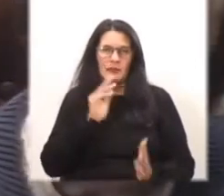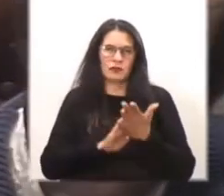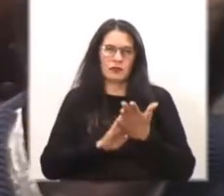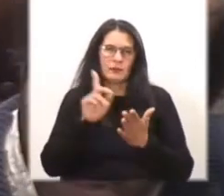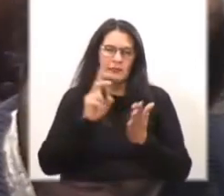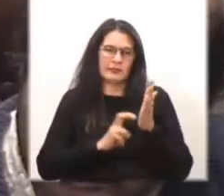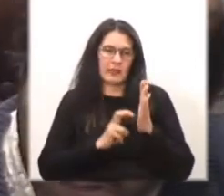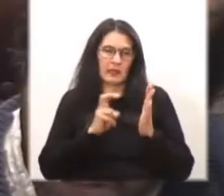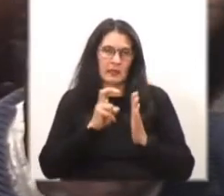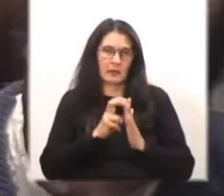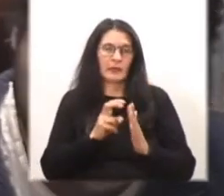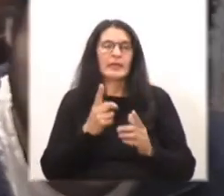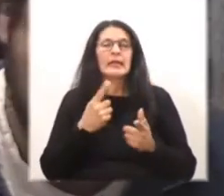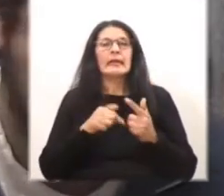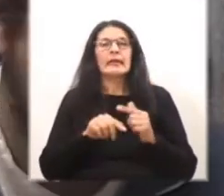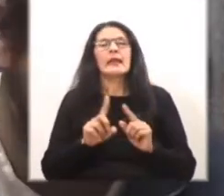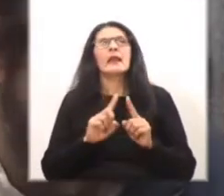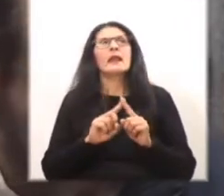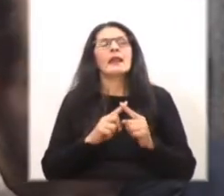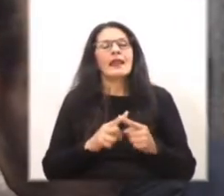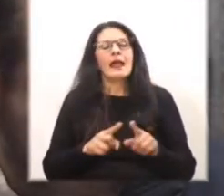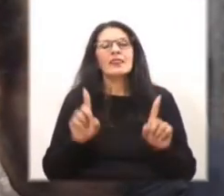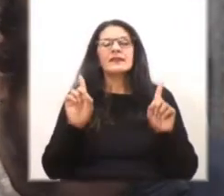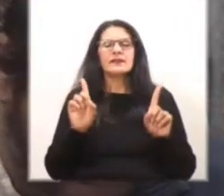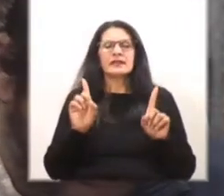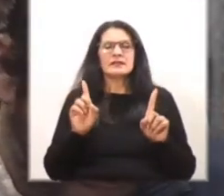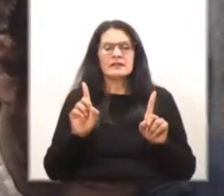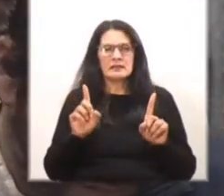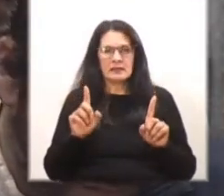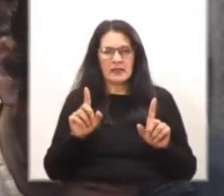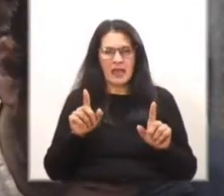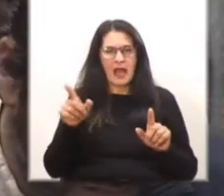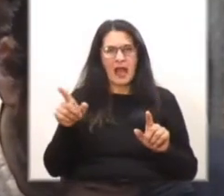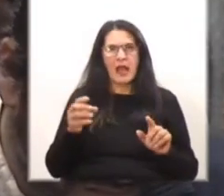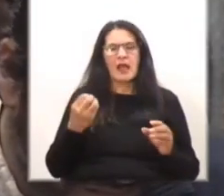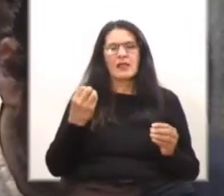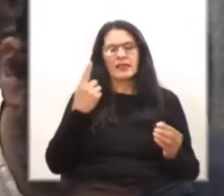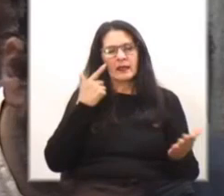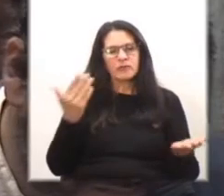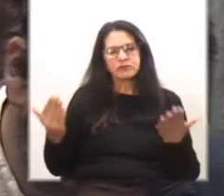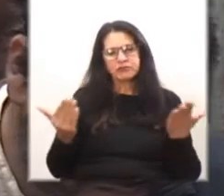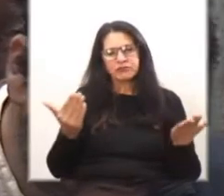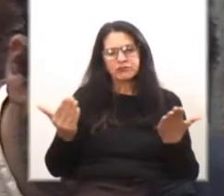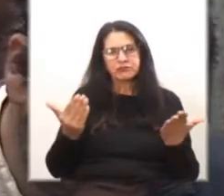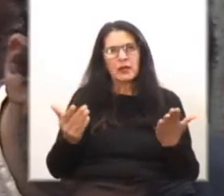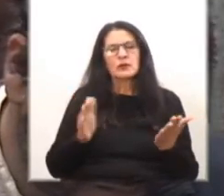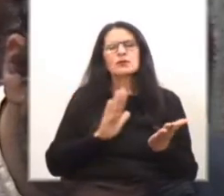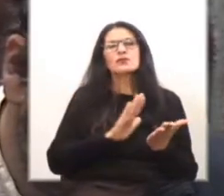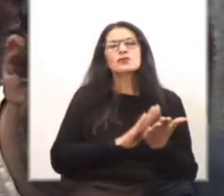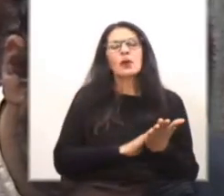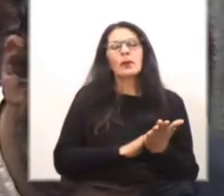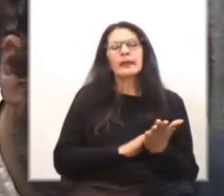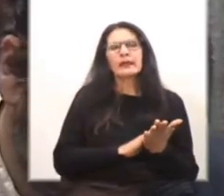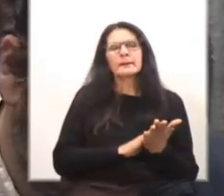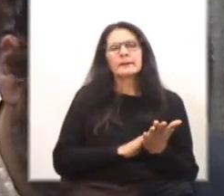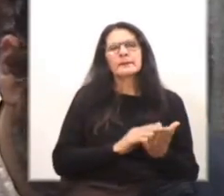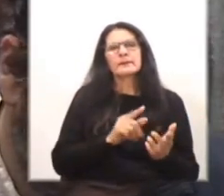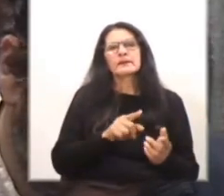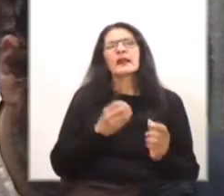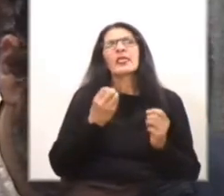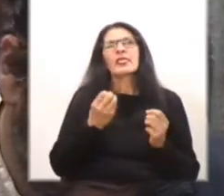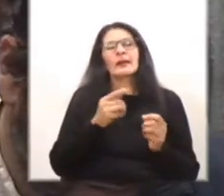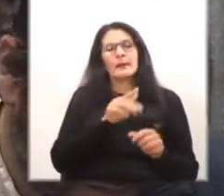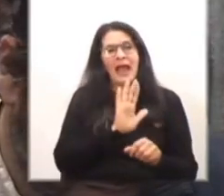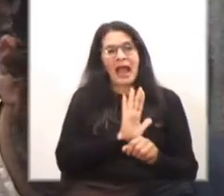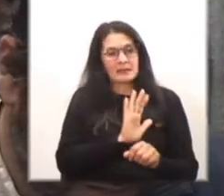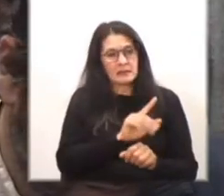es la diferencia radical de concepción sobre lo que debe ser Salto Grande